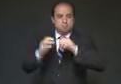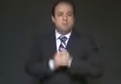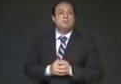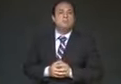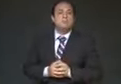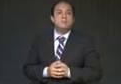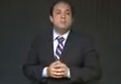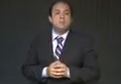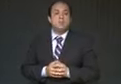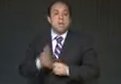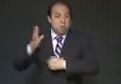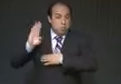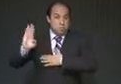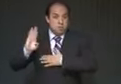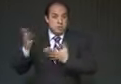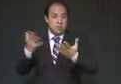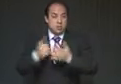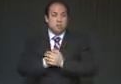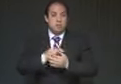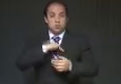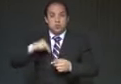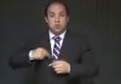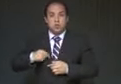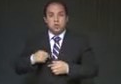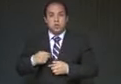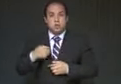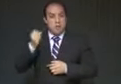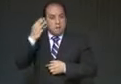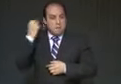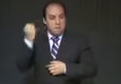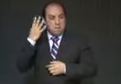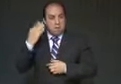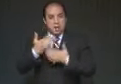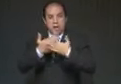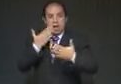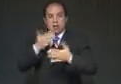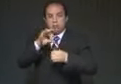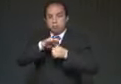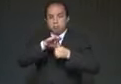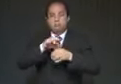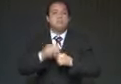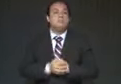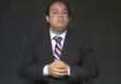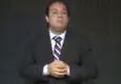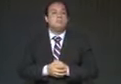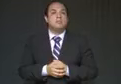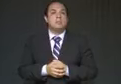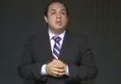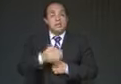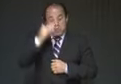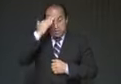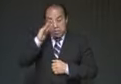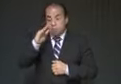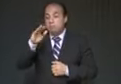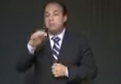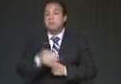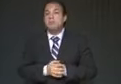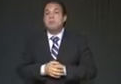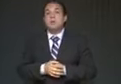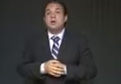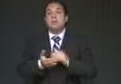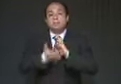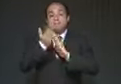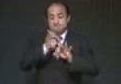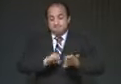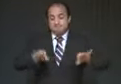fue una promesa que hicimos en campaña, sabíamos que iba a ser una obra muy importante, pero ya que lo diseñamos